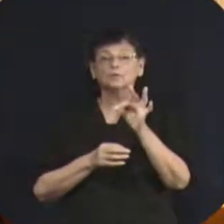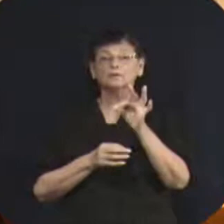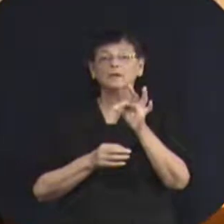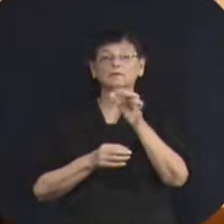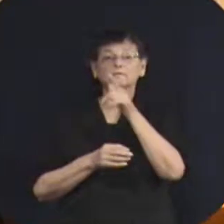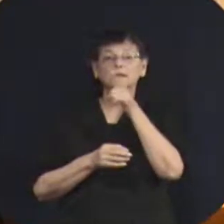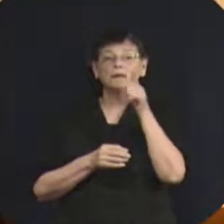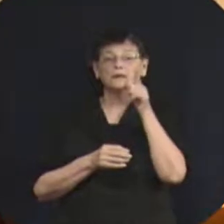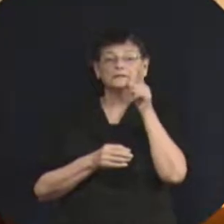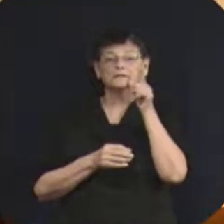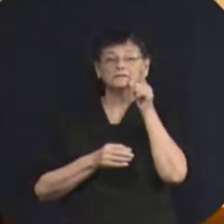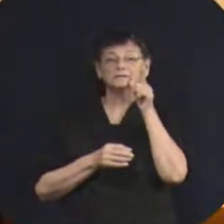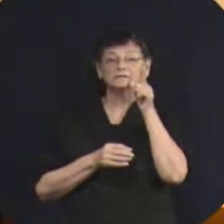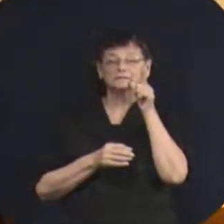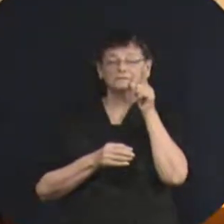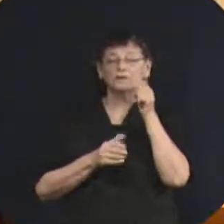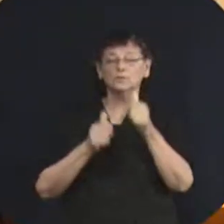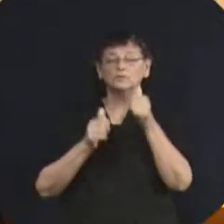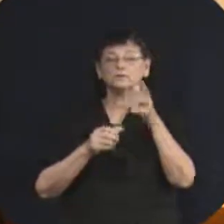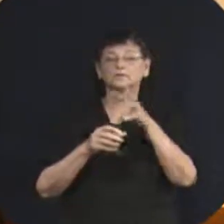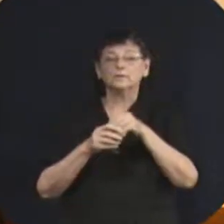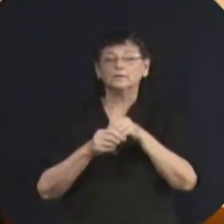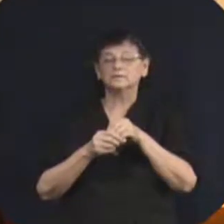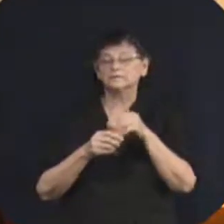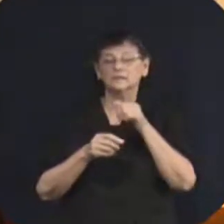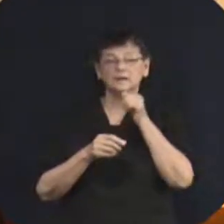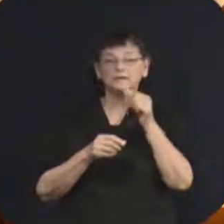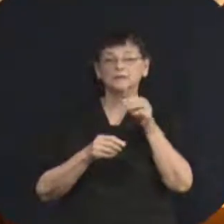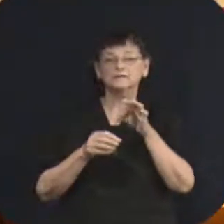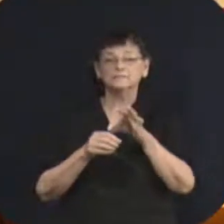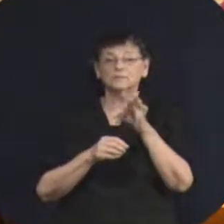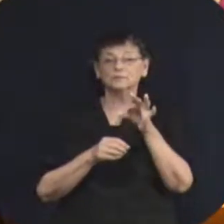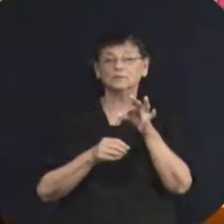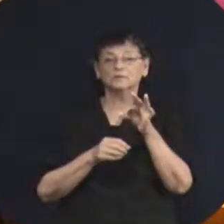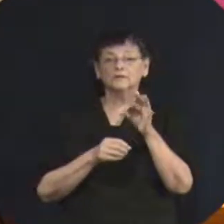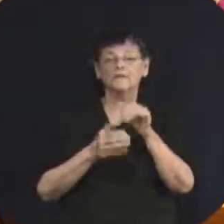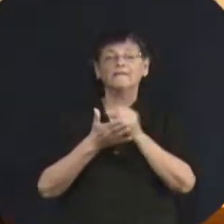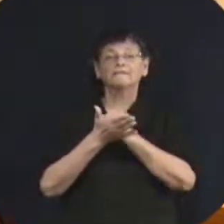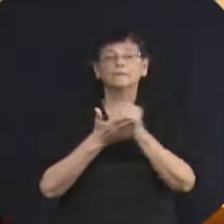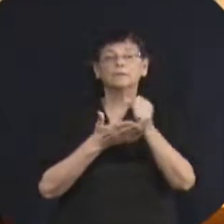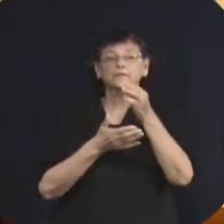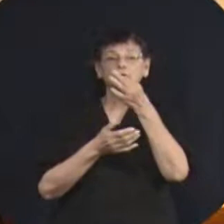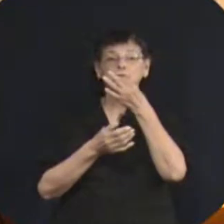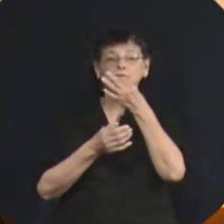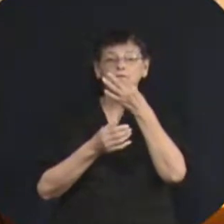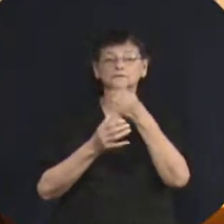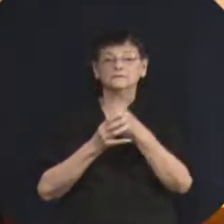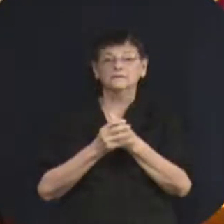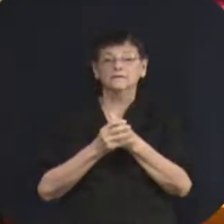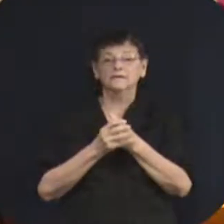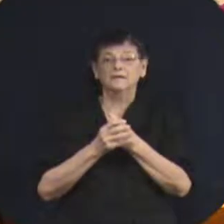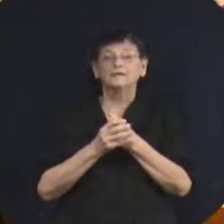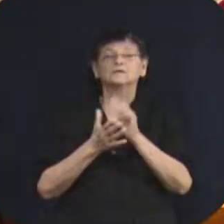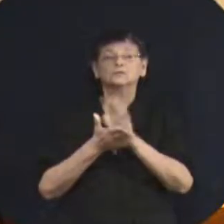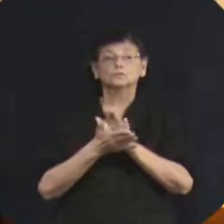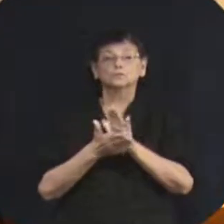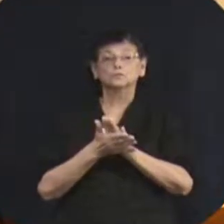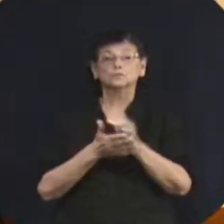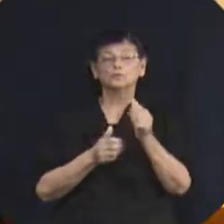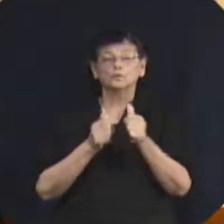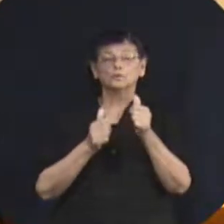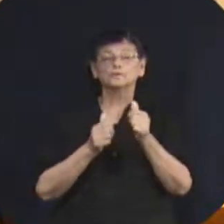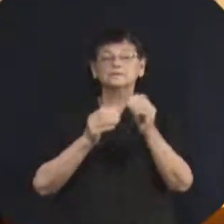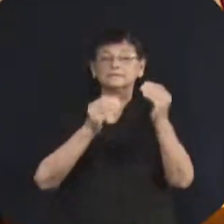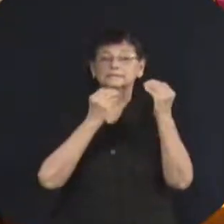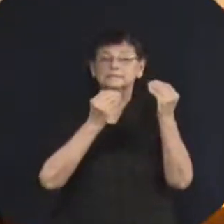de la Cuaresma, de la cual participa, cómo no, la espiritualidad de la Santa Eucaristía, es una escuela en la que se